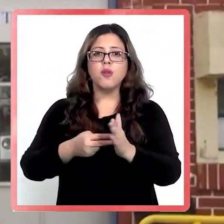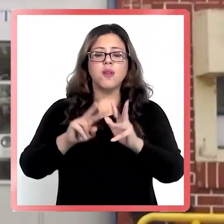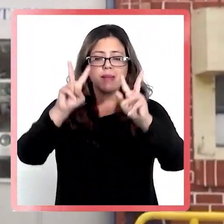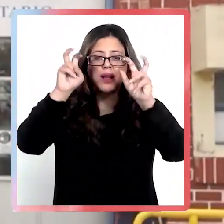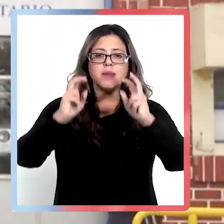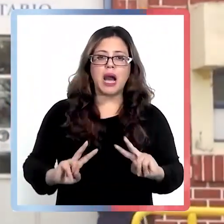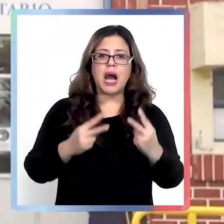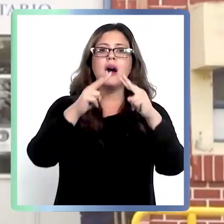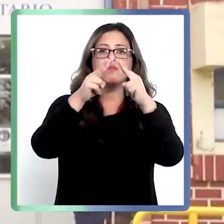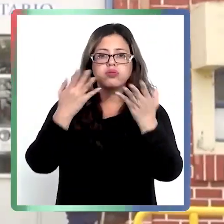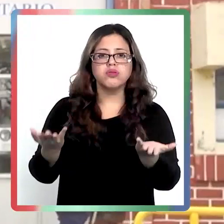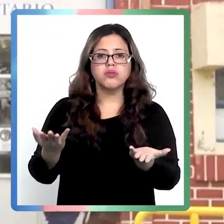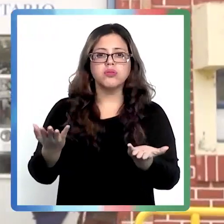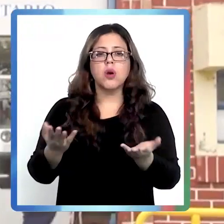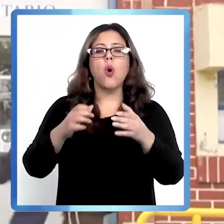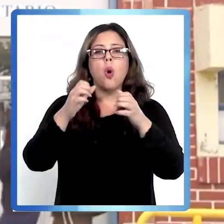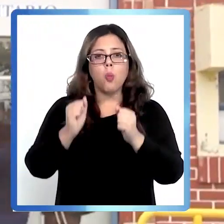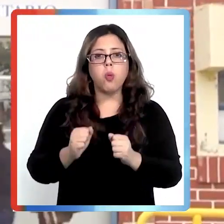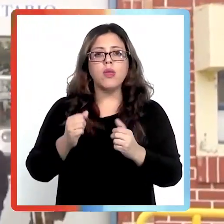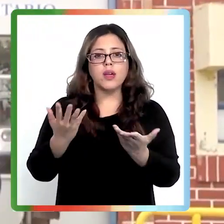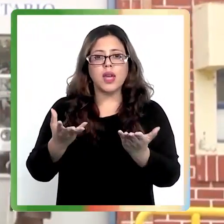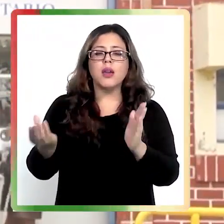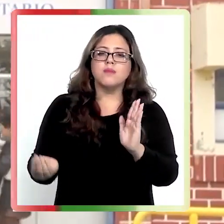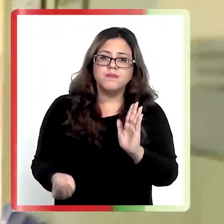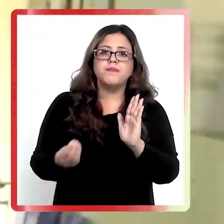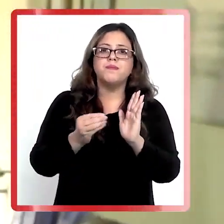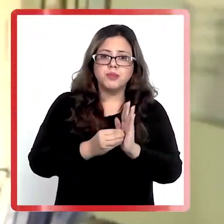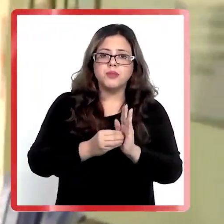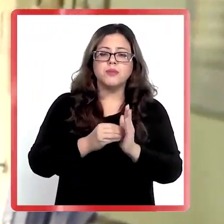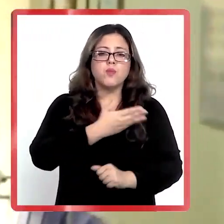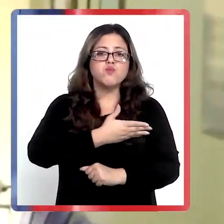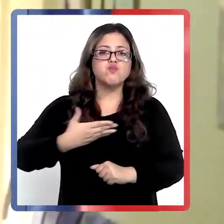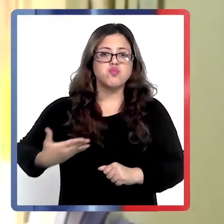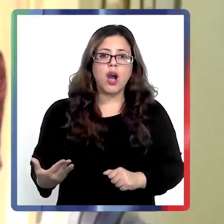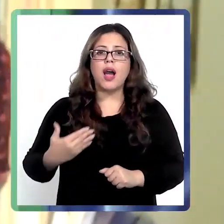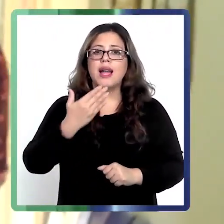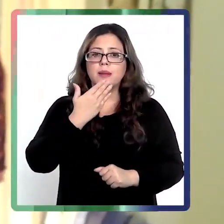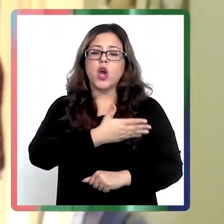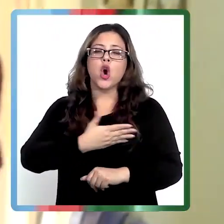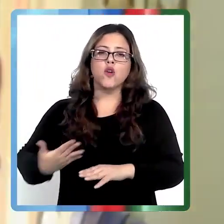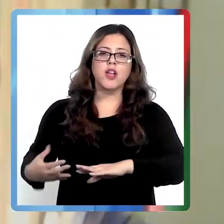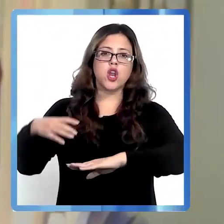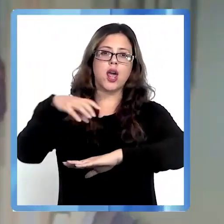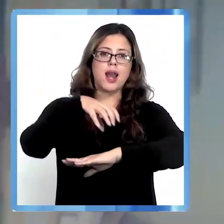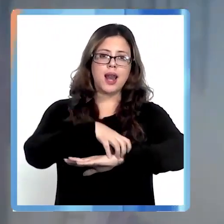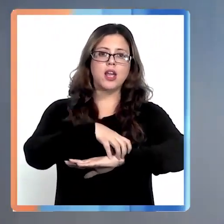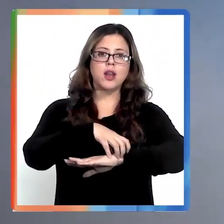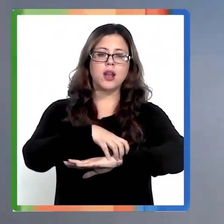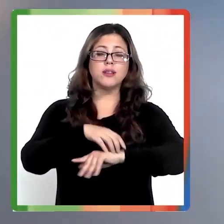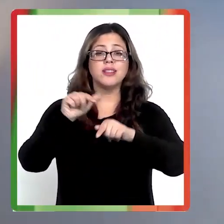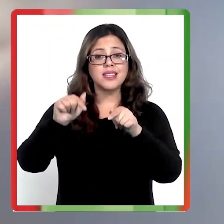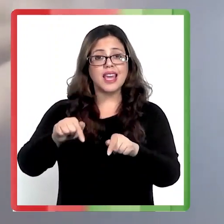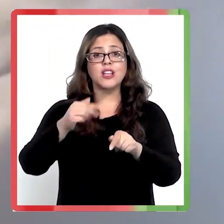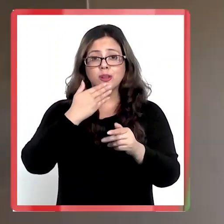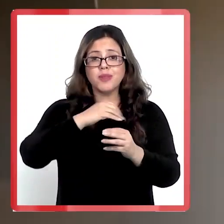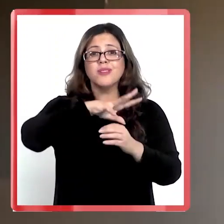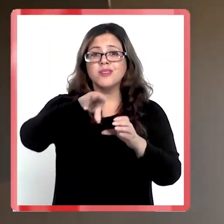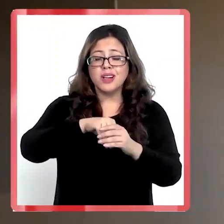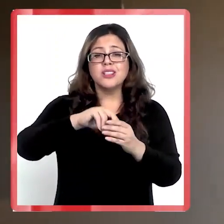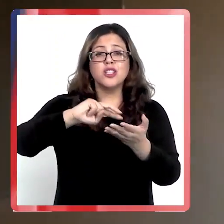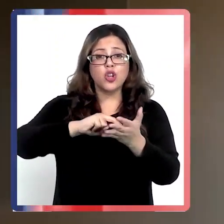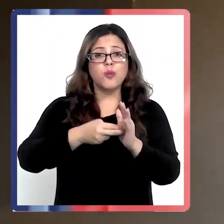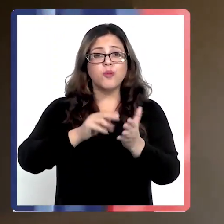Problemas de infraestructura que se espera puedan ser contemplados tanto por gobierno como gobierno regional, y que es parte de